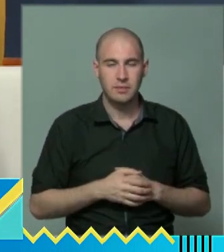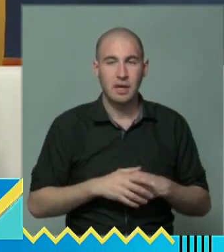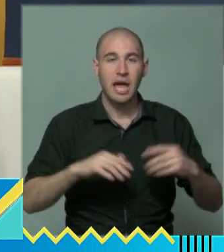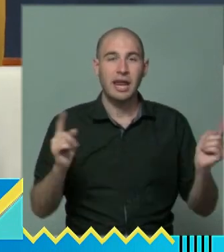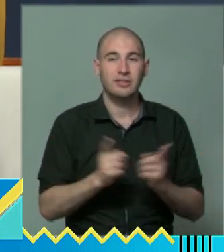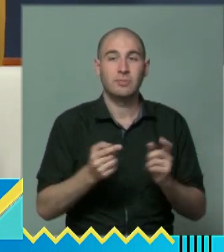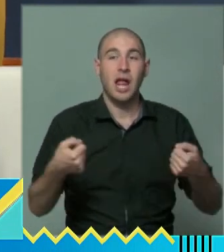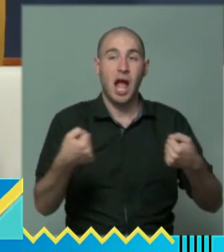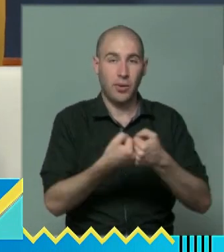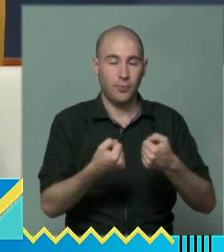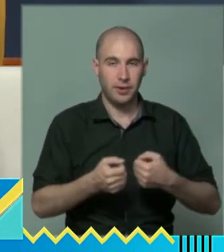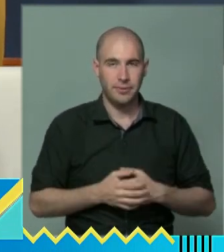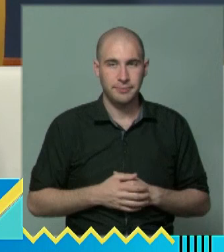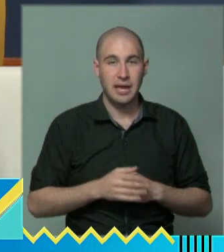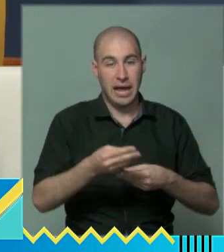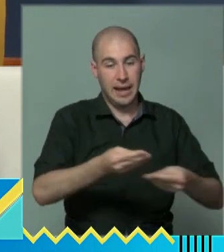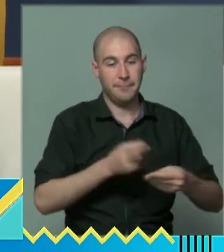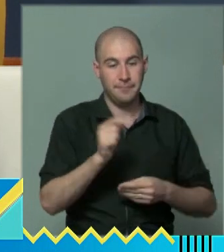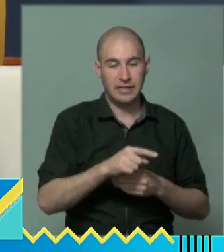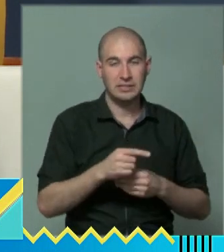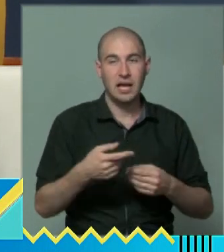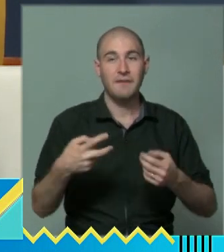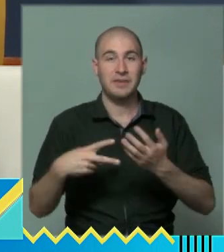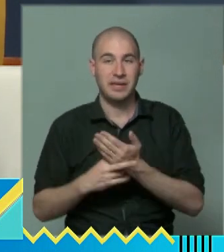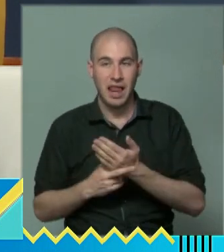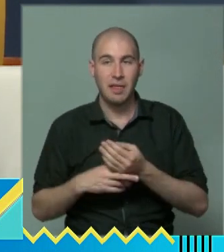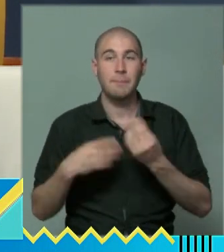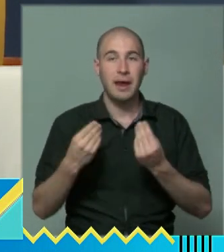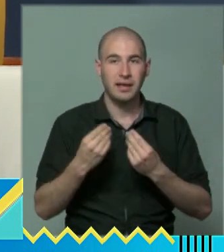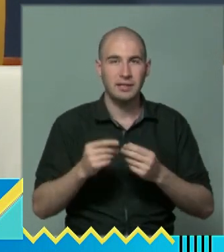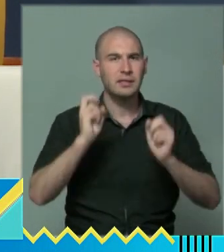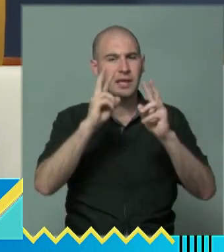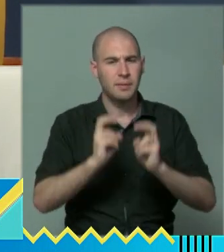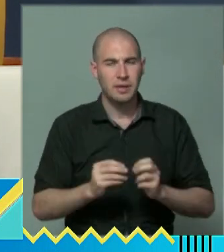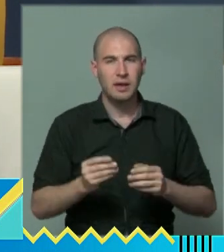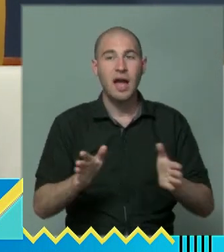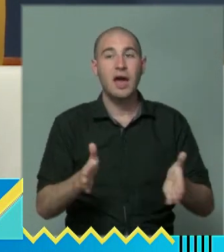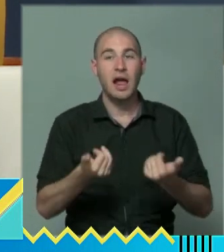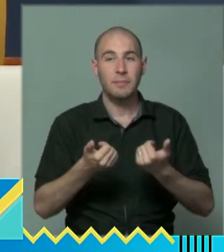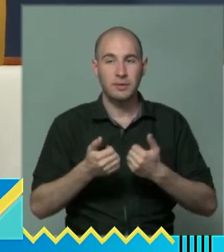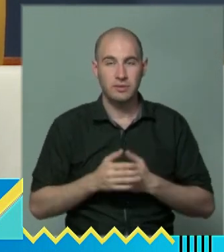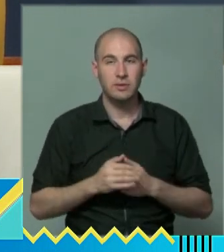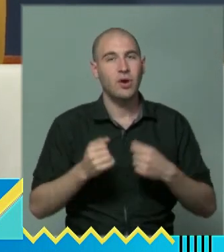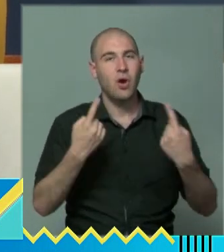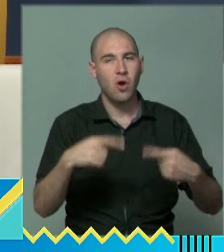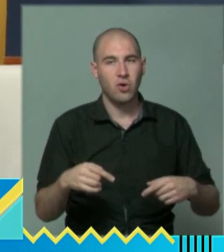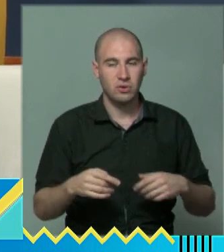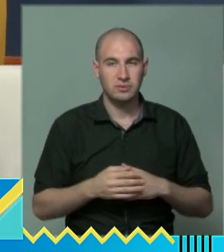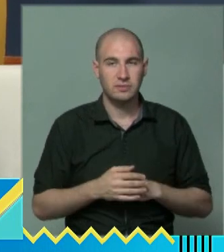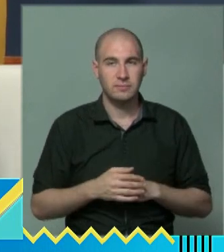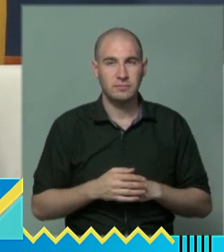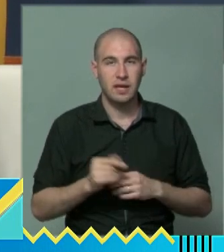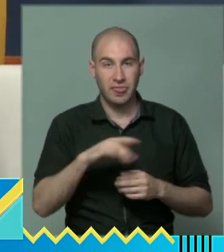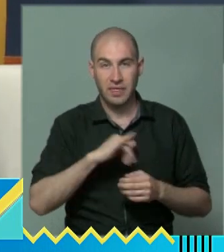sintéticamente es un convenio que hace la empresa con el fiscal para poder investigar más rápido el hecho que